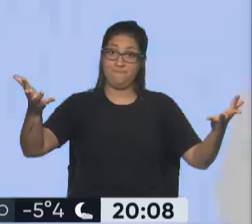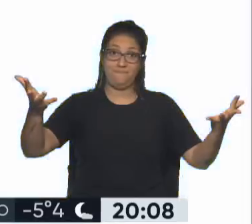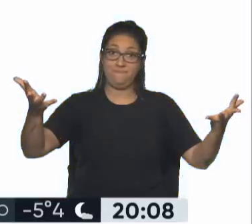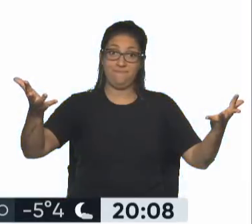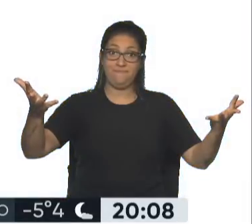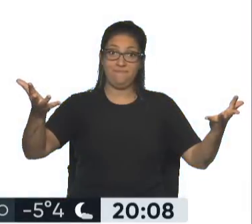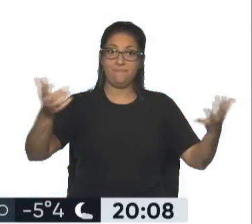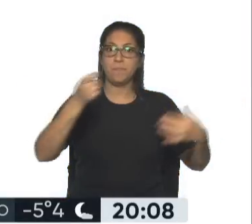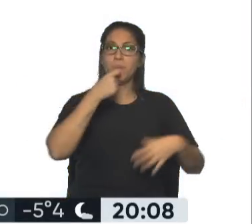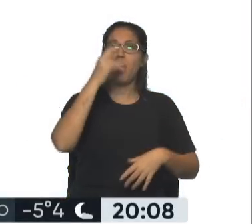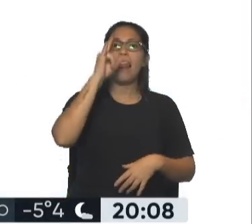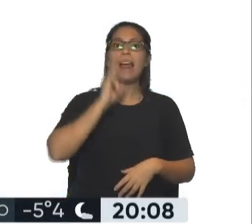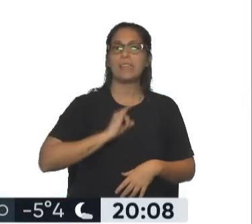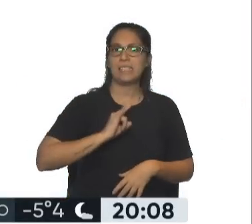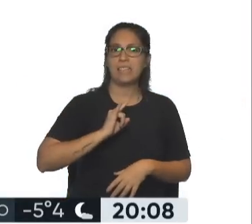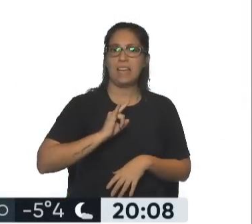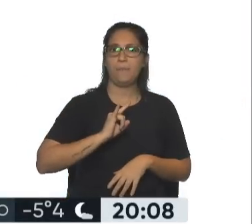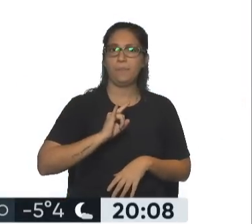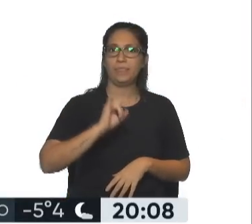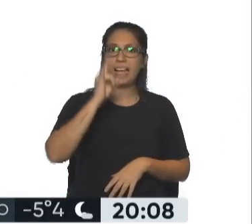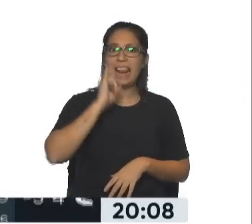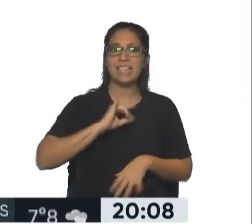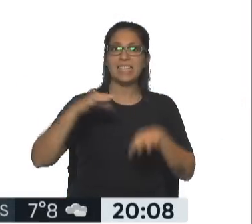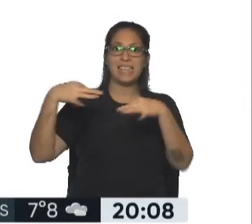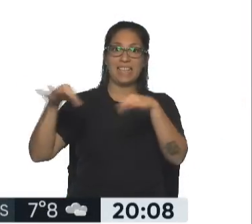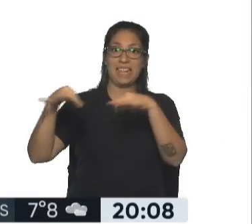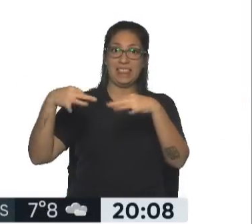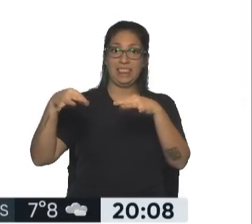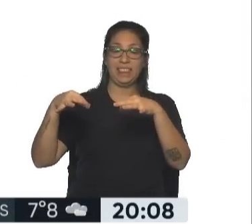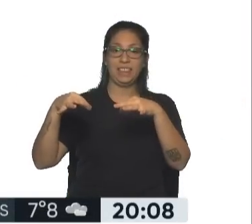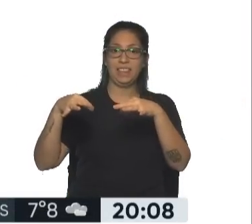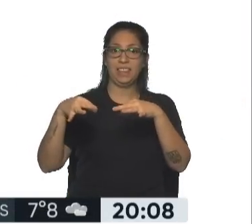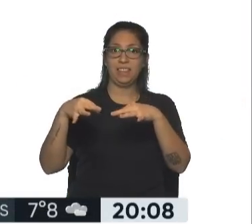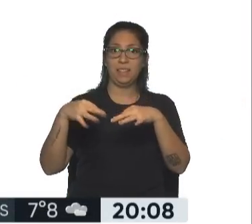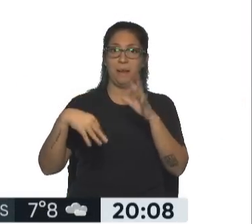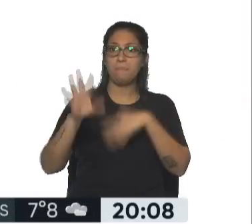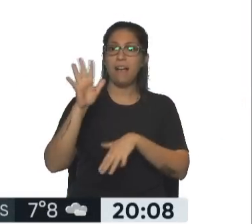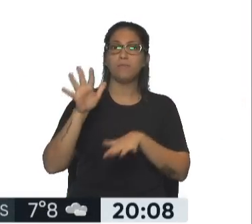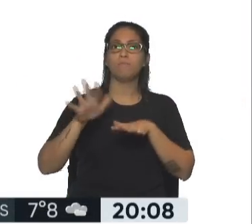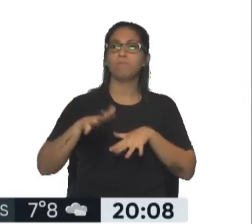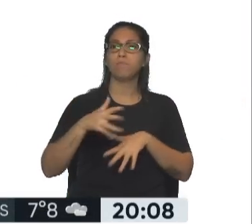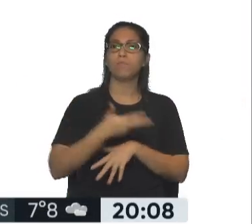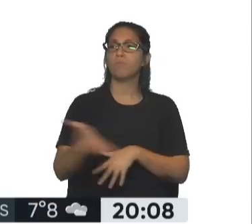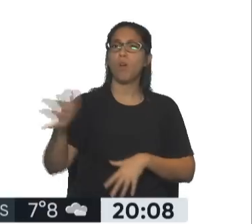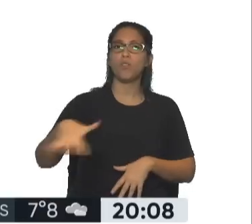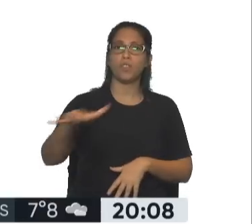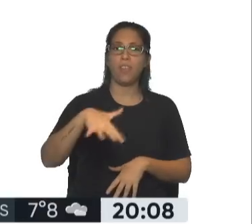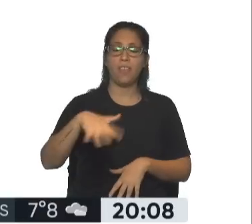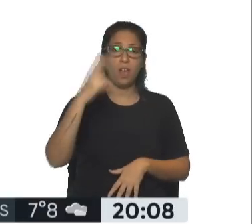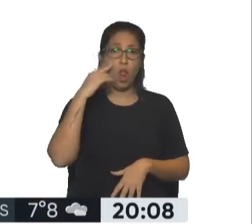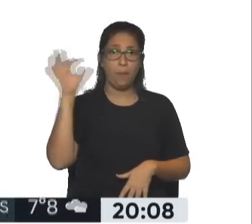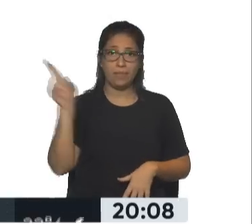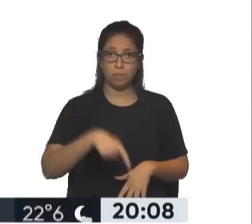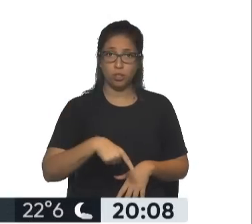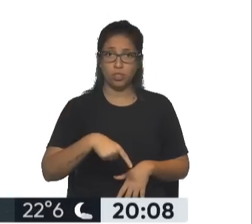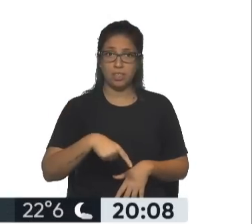el caso de la leche, por ejemplo, la leche por sachet, que es la que consumen los sectores populares, el 90%